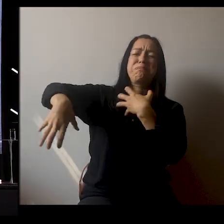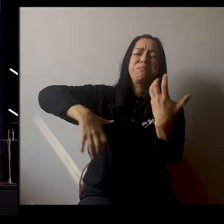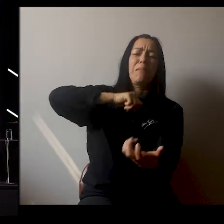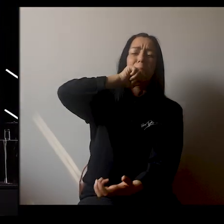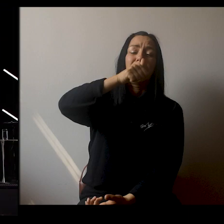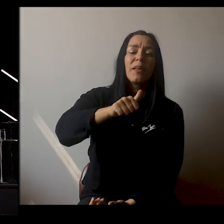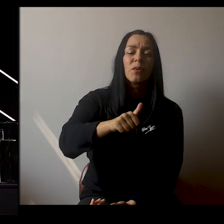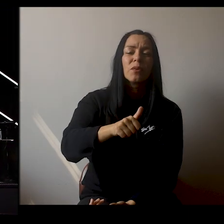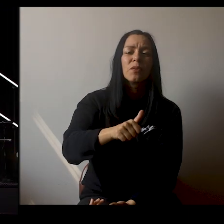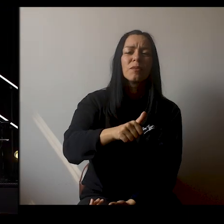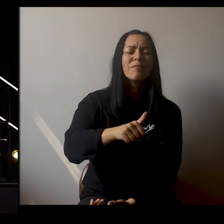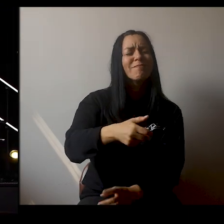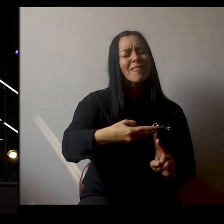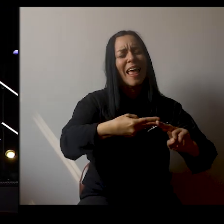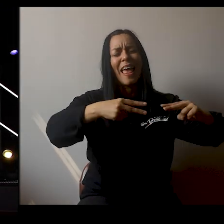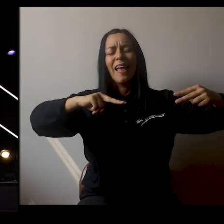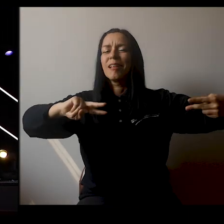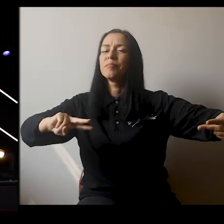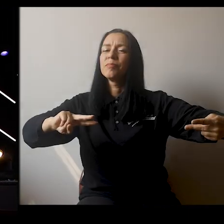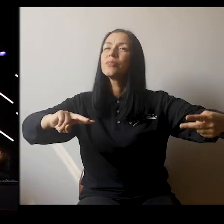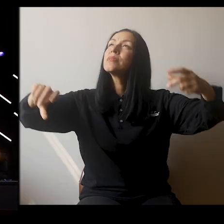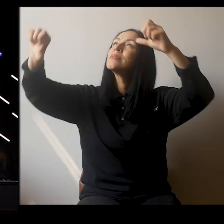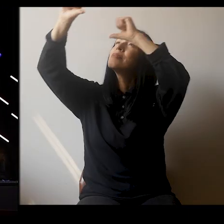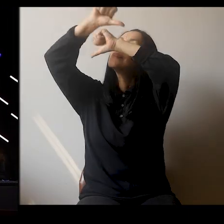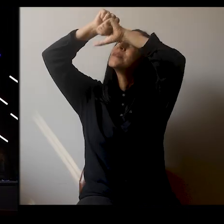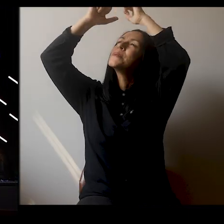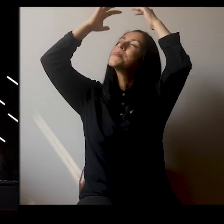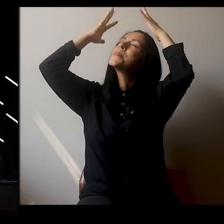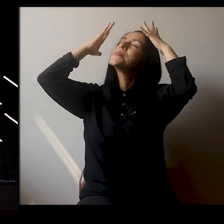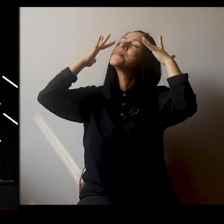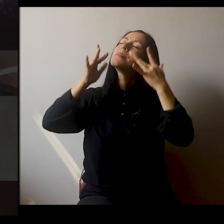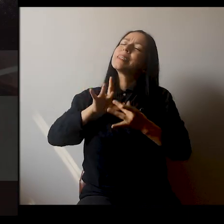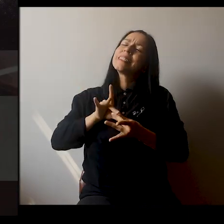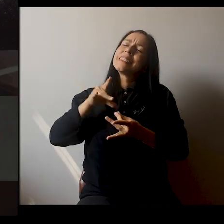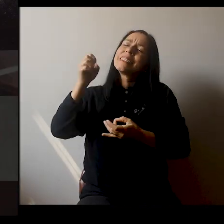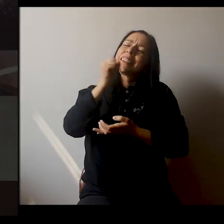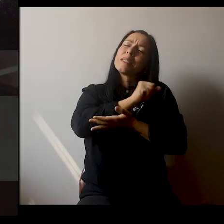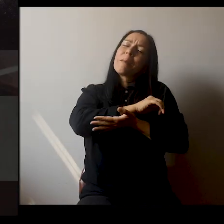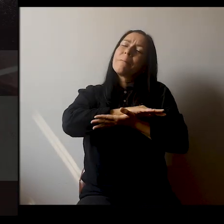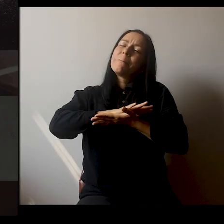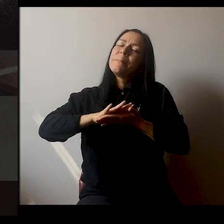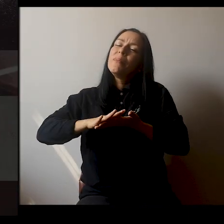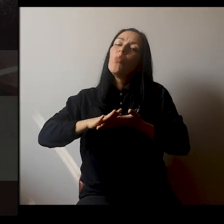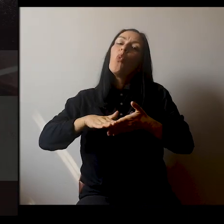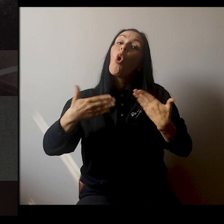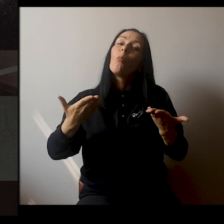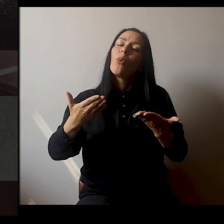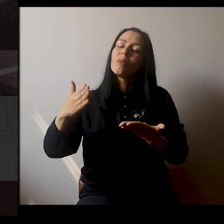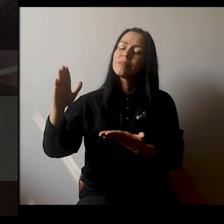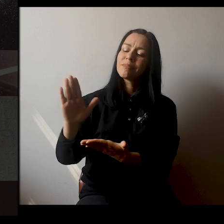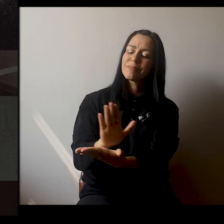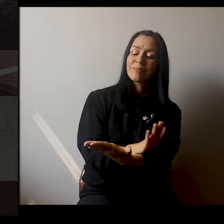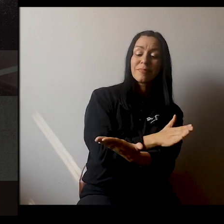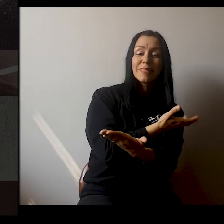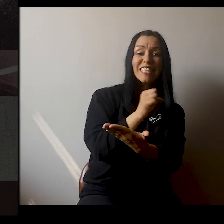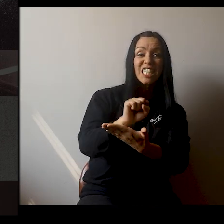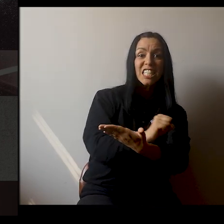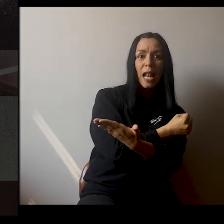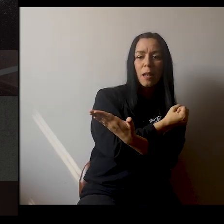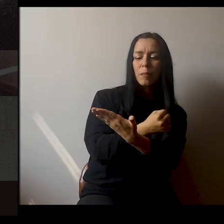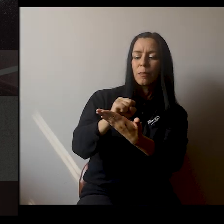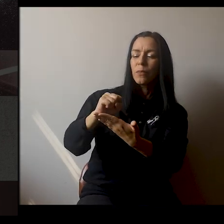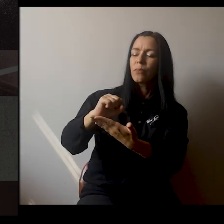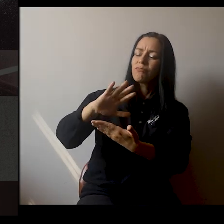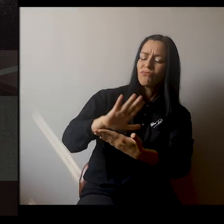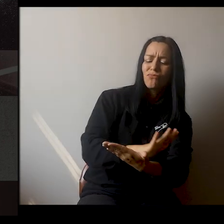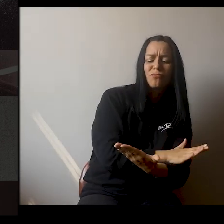la disolución, al desenfreno. Más bien sean llenos del Espíritu Santo, y nos dice cómo: